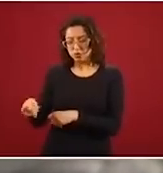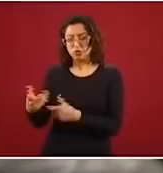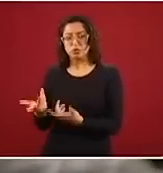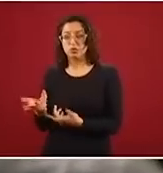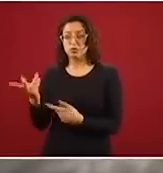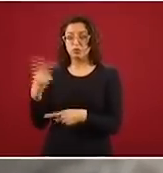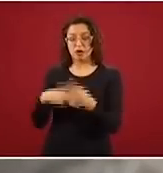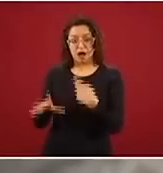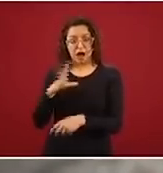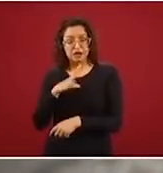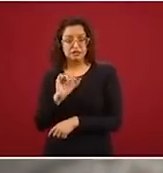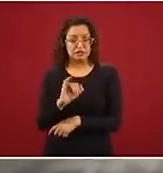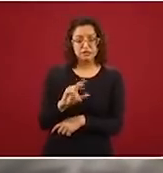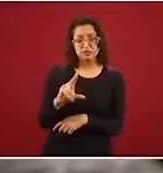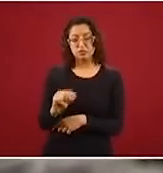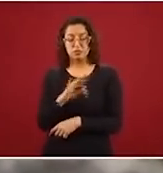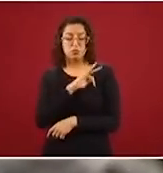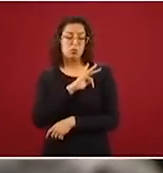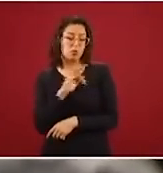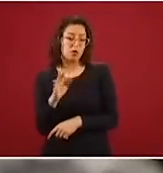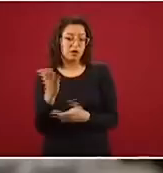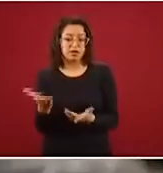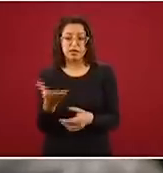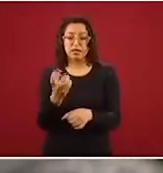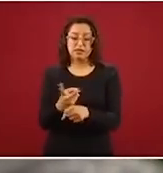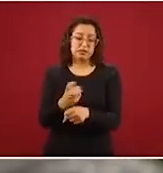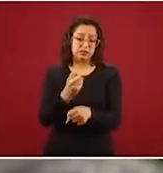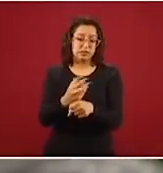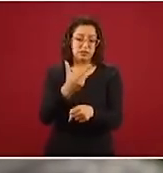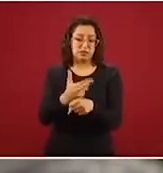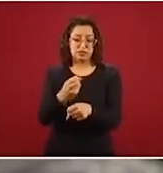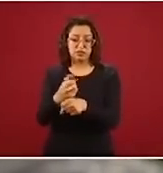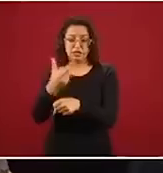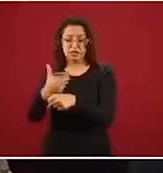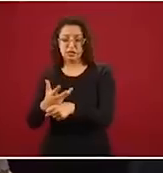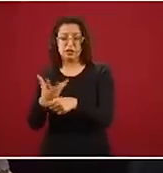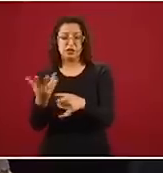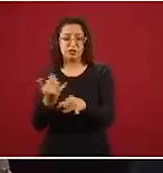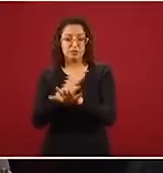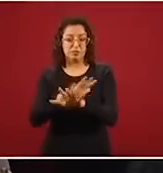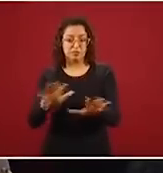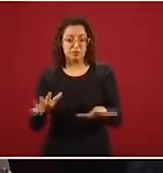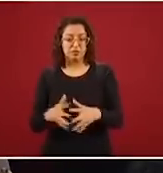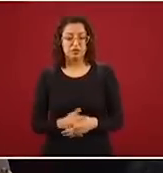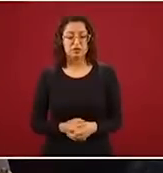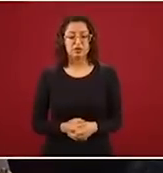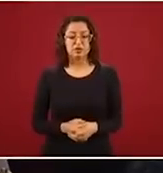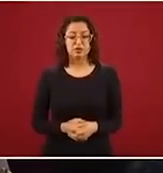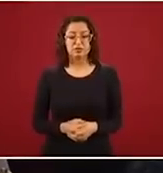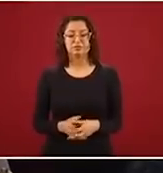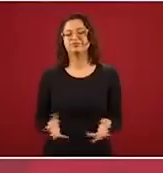nuevo coronavirus a México, sí. No sé si el subsecretario o el secretario me puedan. Ahora se los van a explicar, nada más decirles que no